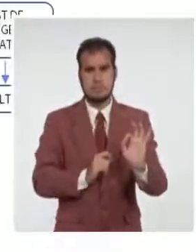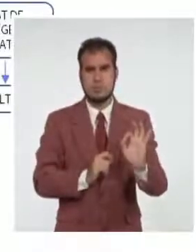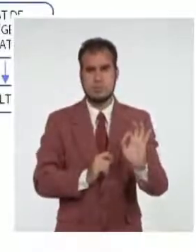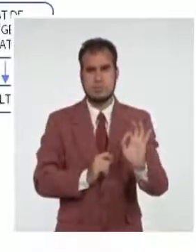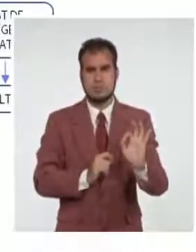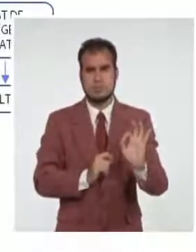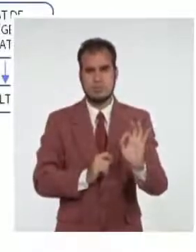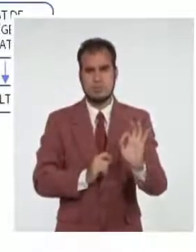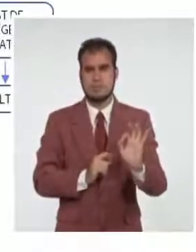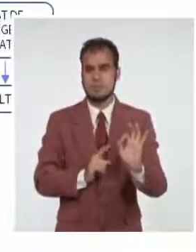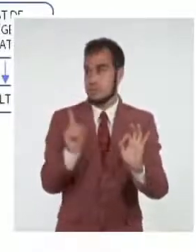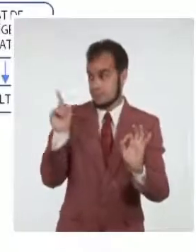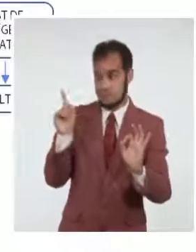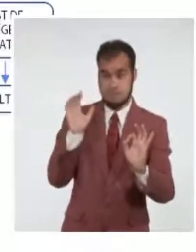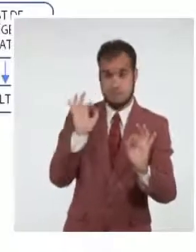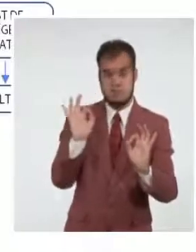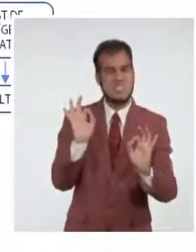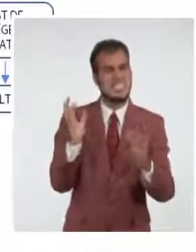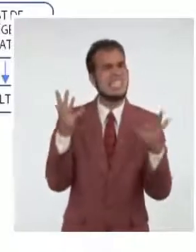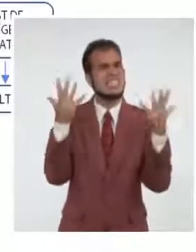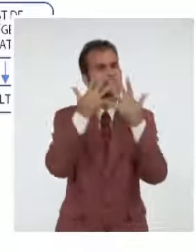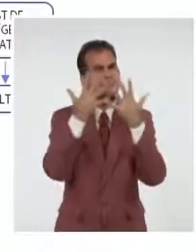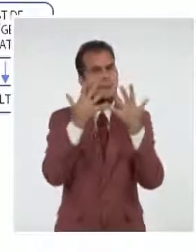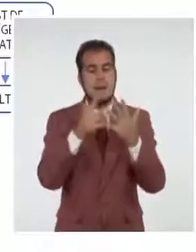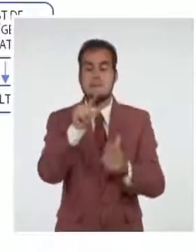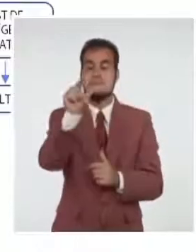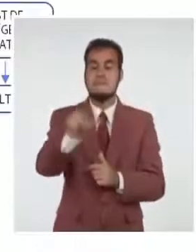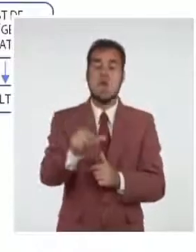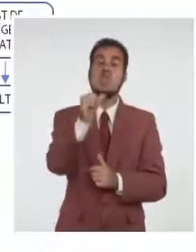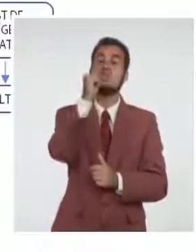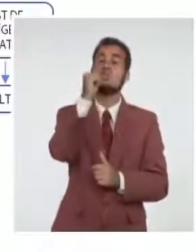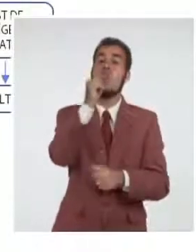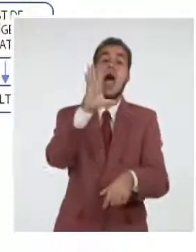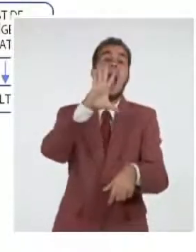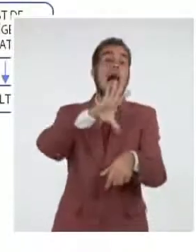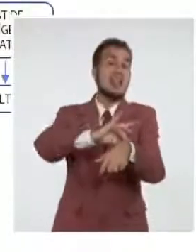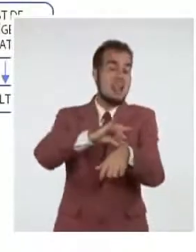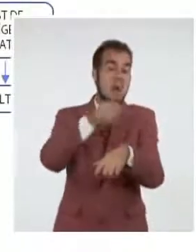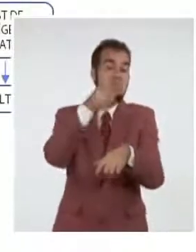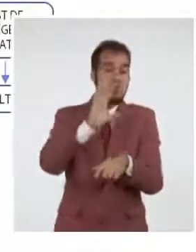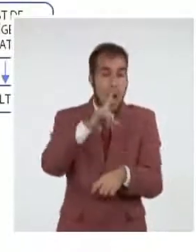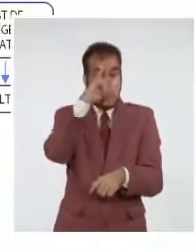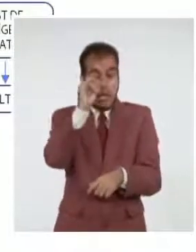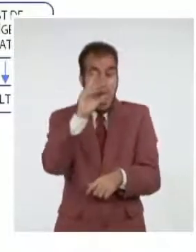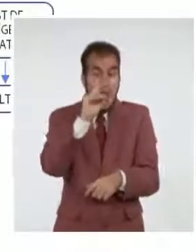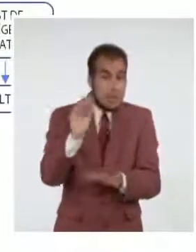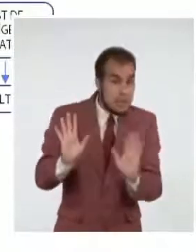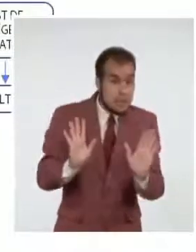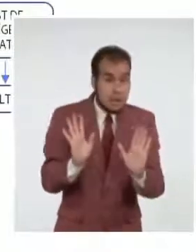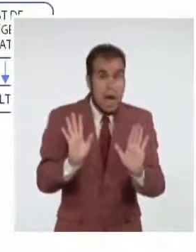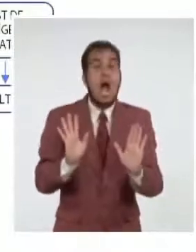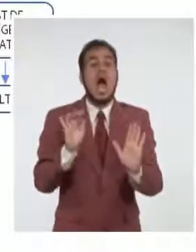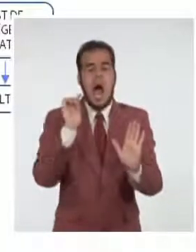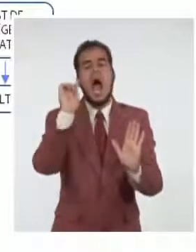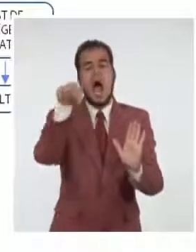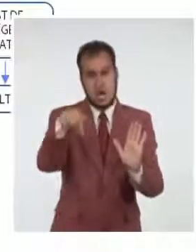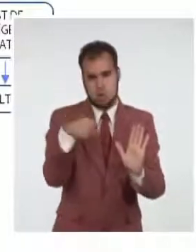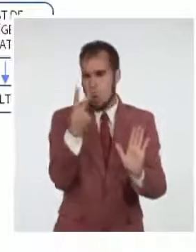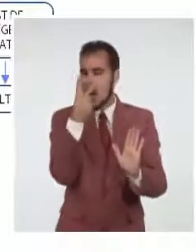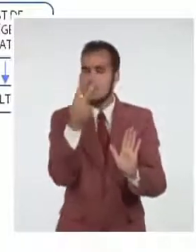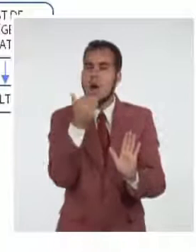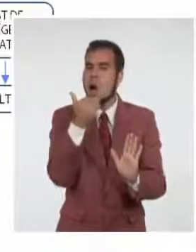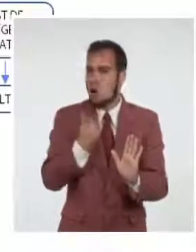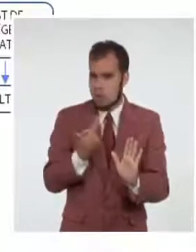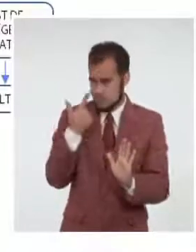Que es para el paciente sospechoso. Fíjese que ahí hay 2 posibilidades, lo explicó el doctor Durán. O usted es test